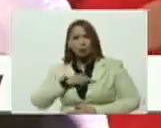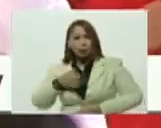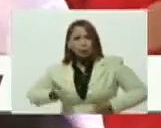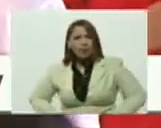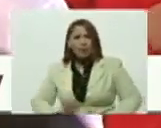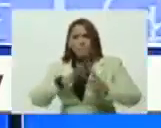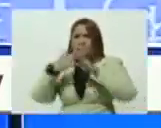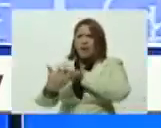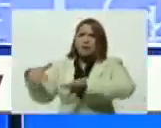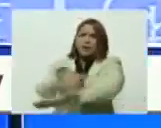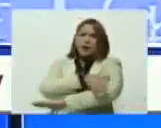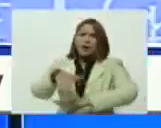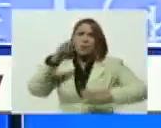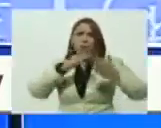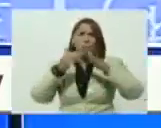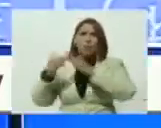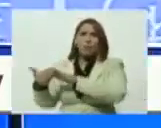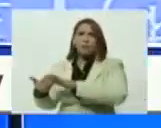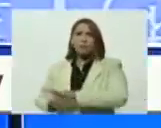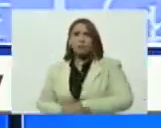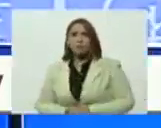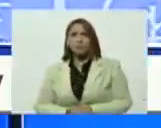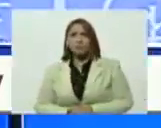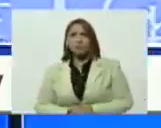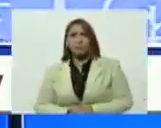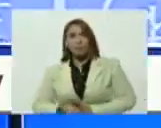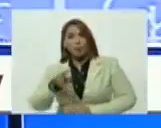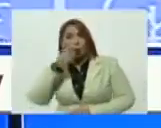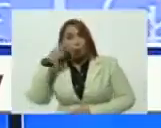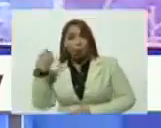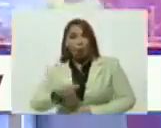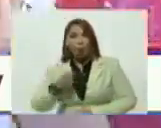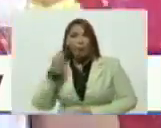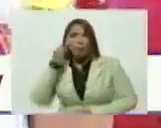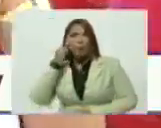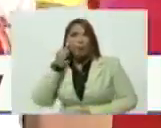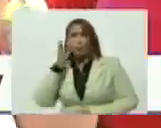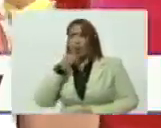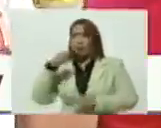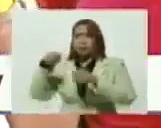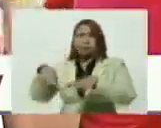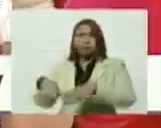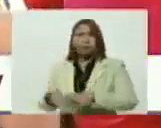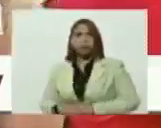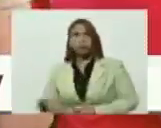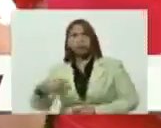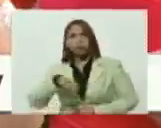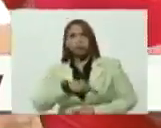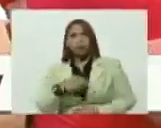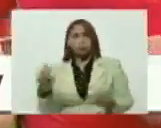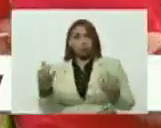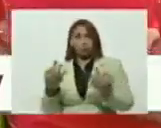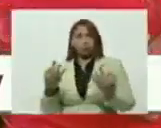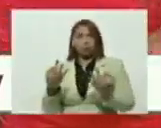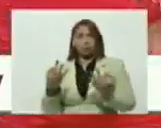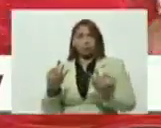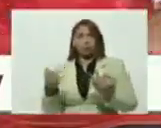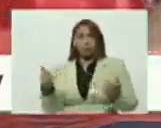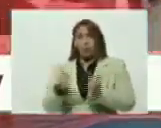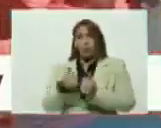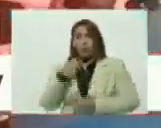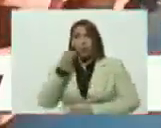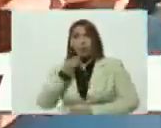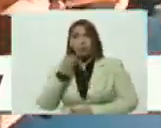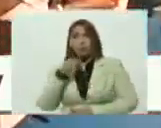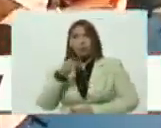de las calles, de las comunidades, con los hombres y mujeres que no se rinden. Y nosotros seguro estamos con la juventud